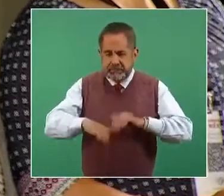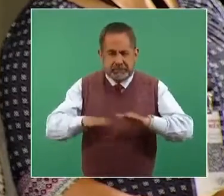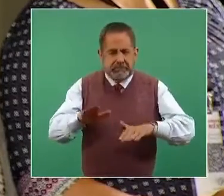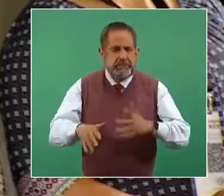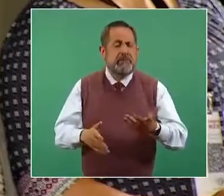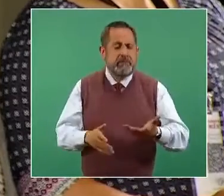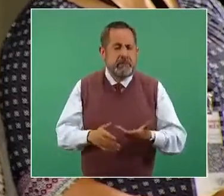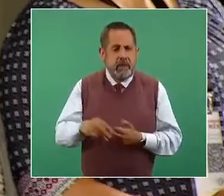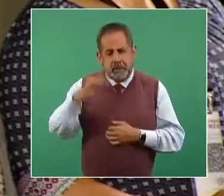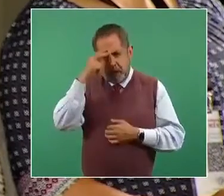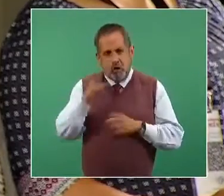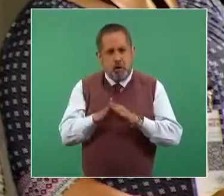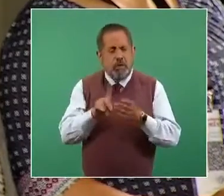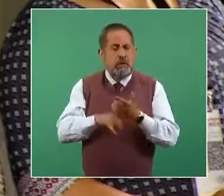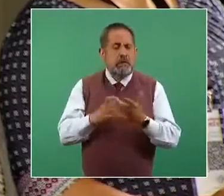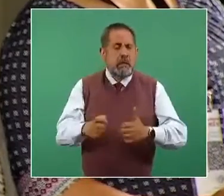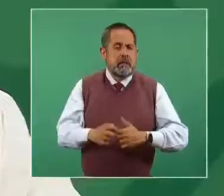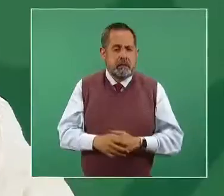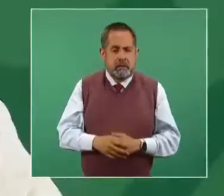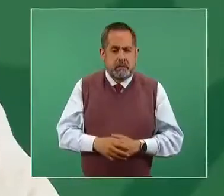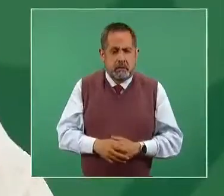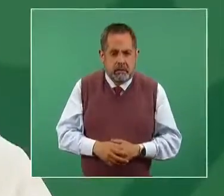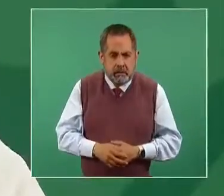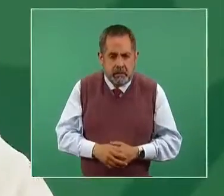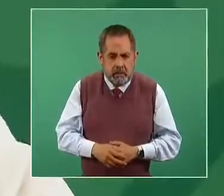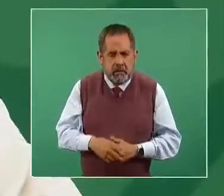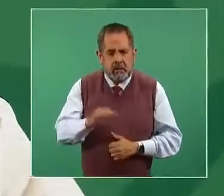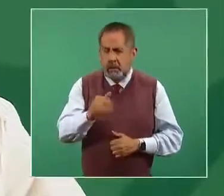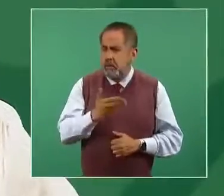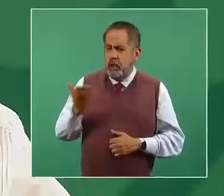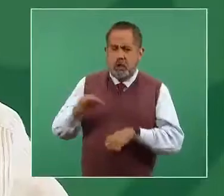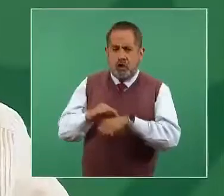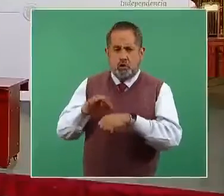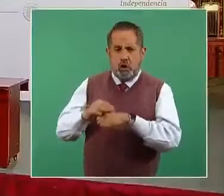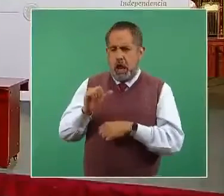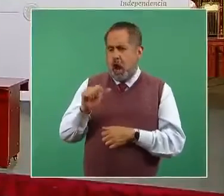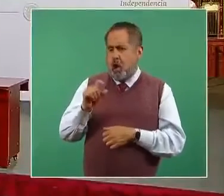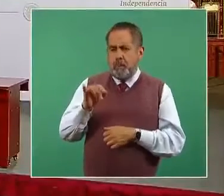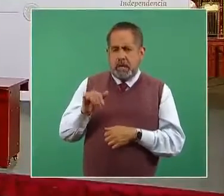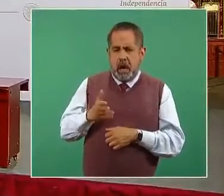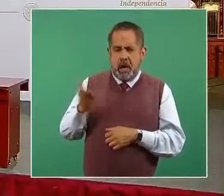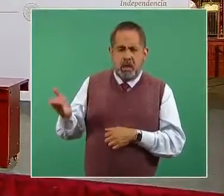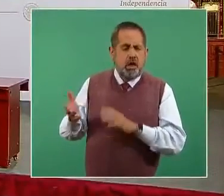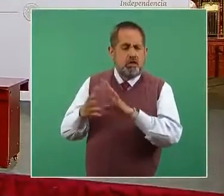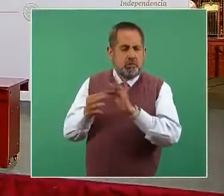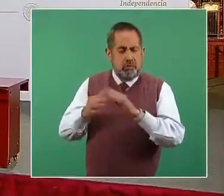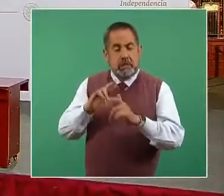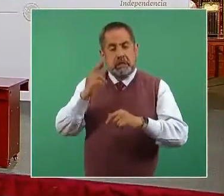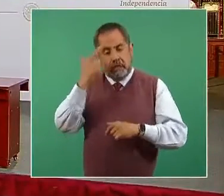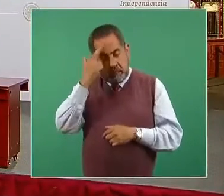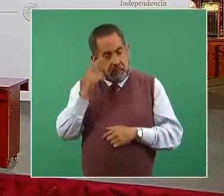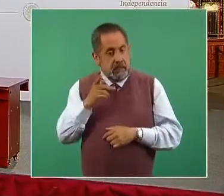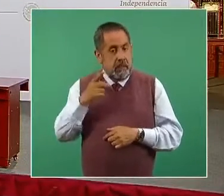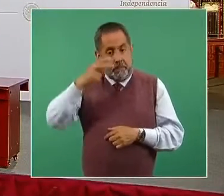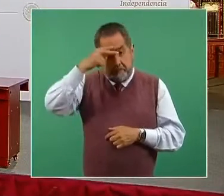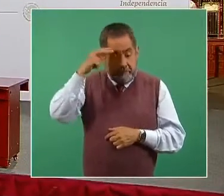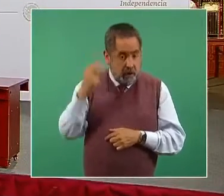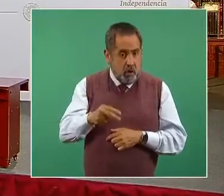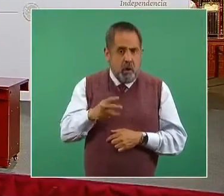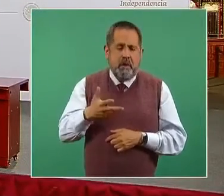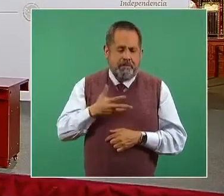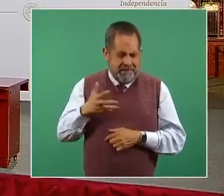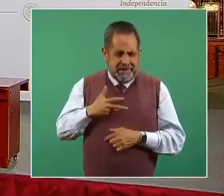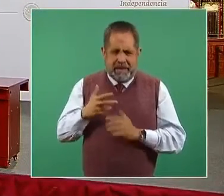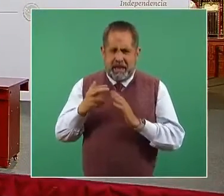sentido, México, ¿cómo se está preparando? Gracias. Sí, le pido al doctor Alomía si comenta sobre esto, recordando que México tiene